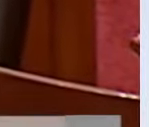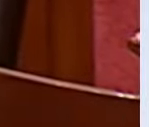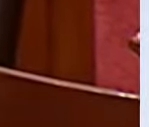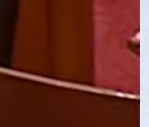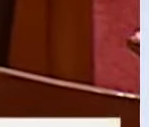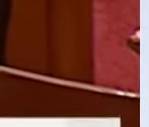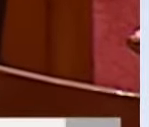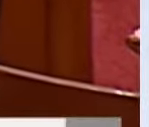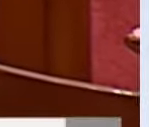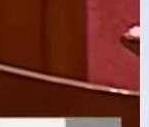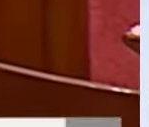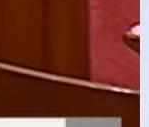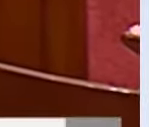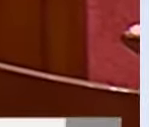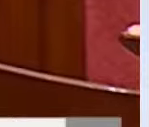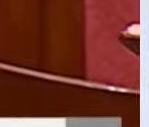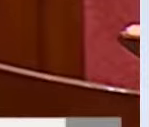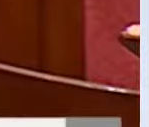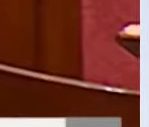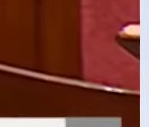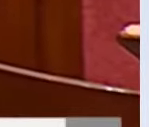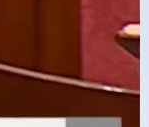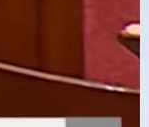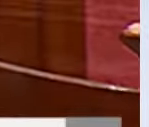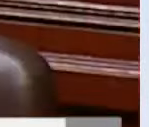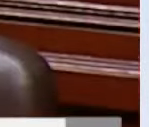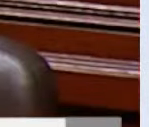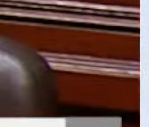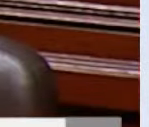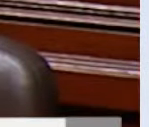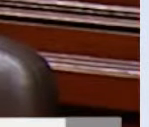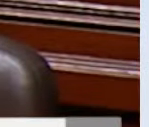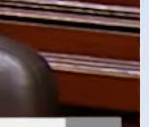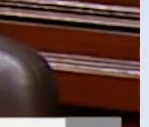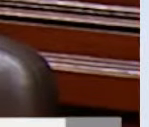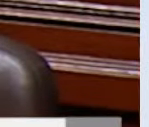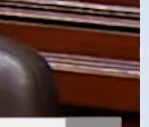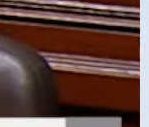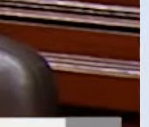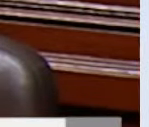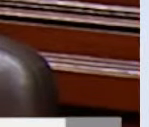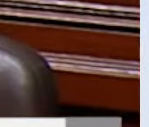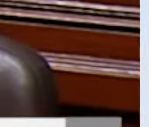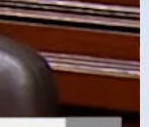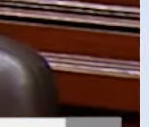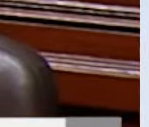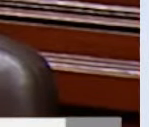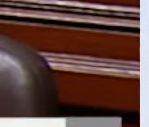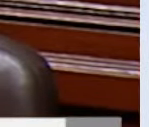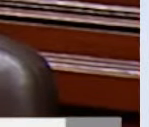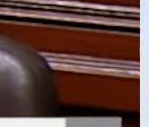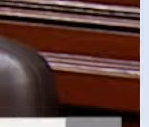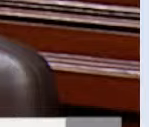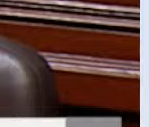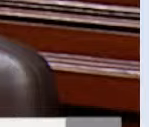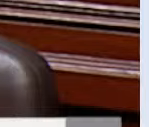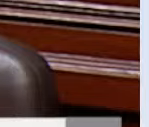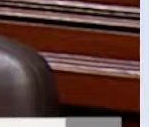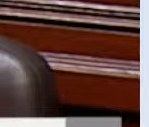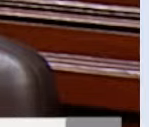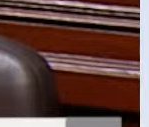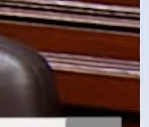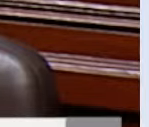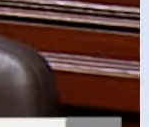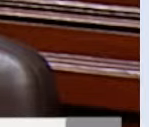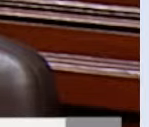también, pero que hasta la fecha los gobiernos locales no han tenido resultados y ninguna presencia en este caso de proyectos de inversión en